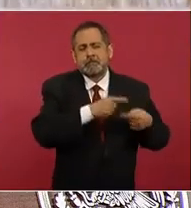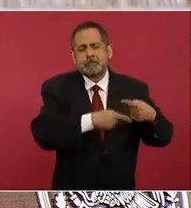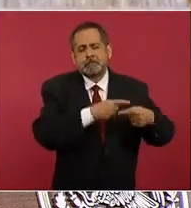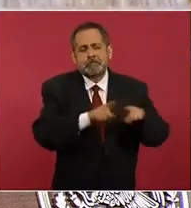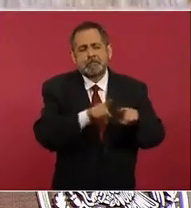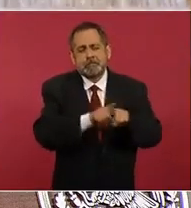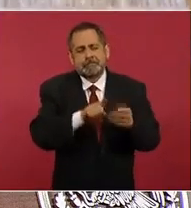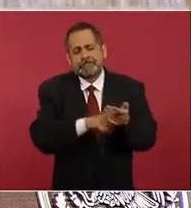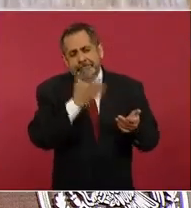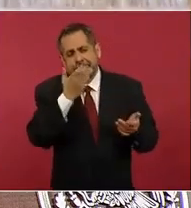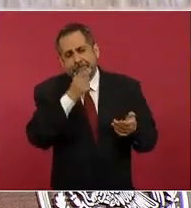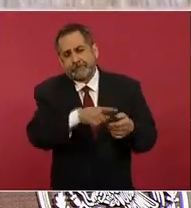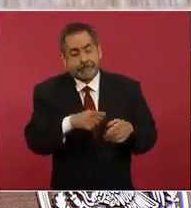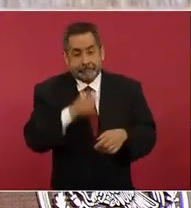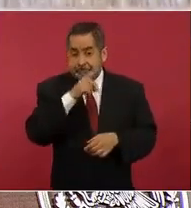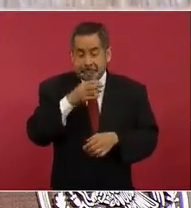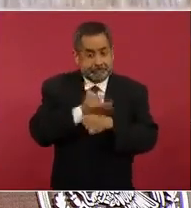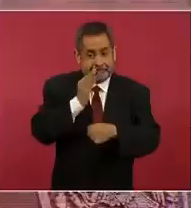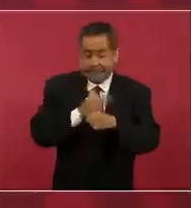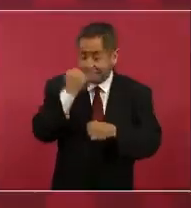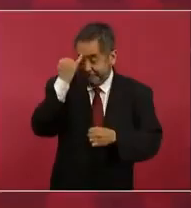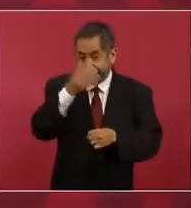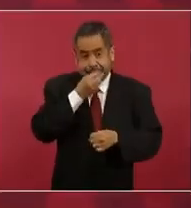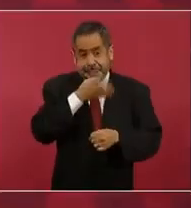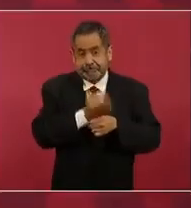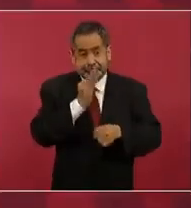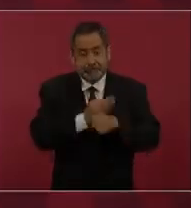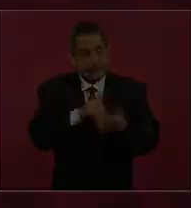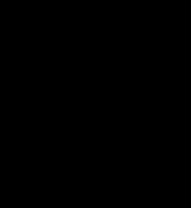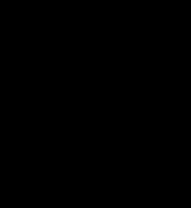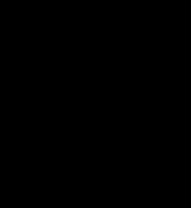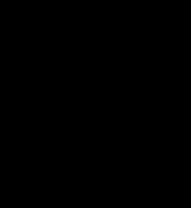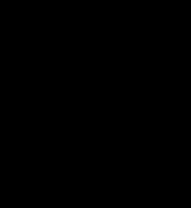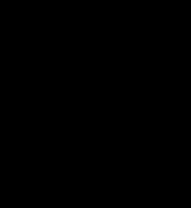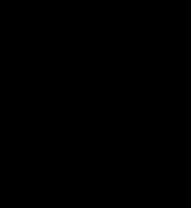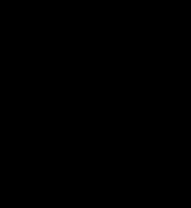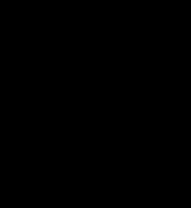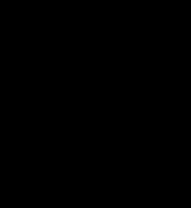que también tienen ingenio y pasión.